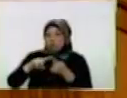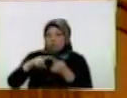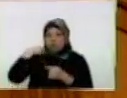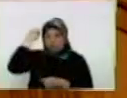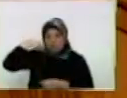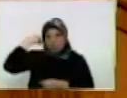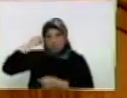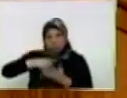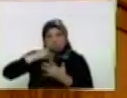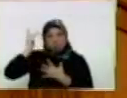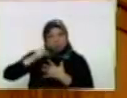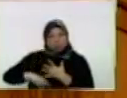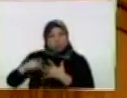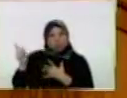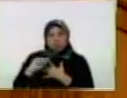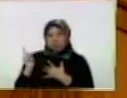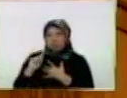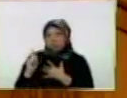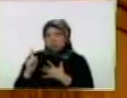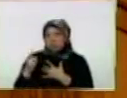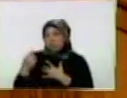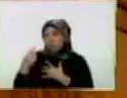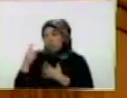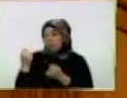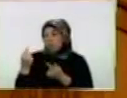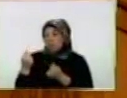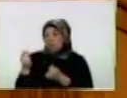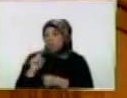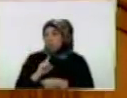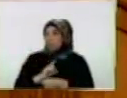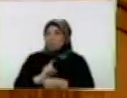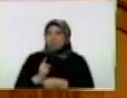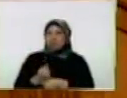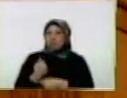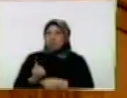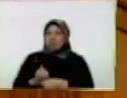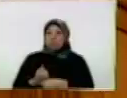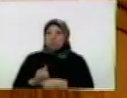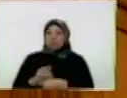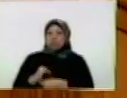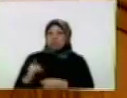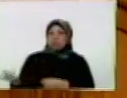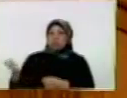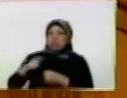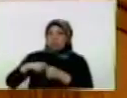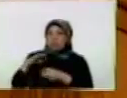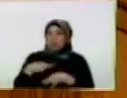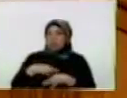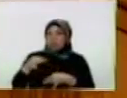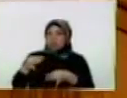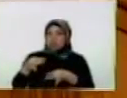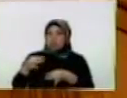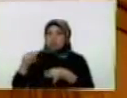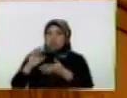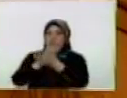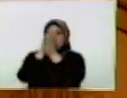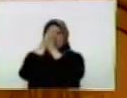que efectivamente no es solo el interés económico, sino que tiene un interés de